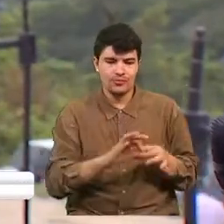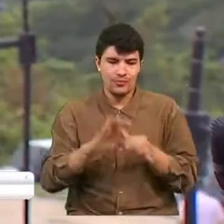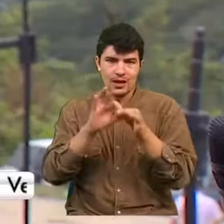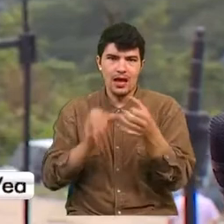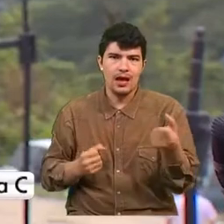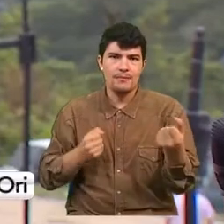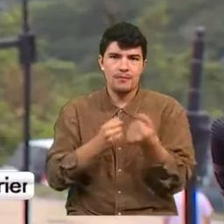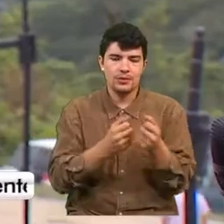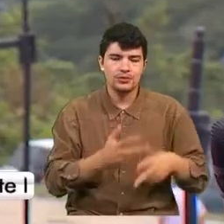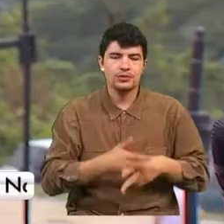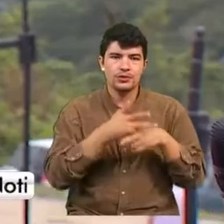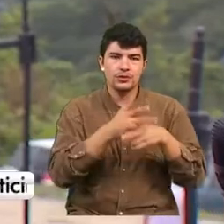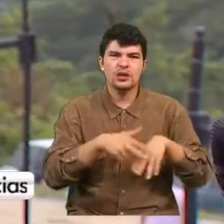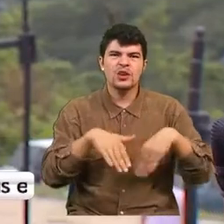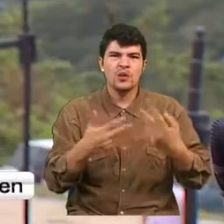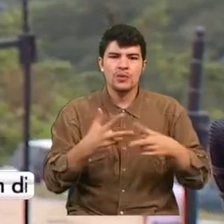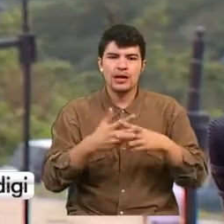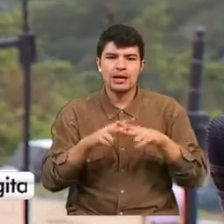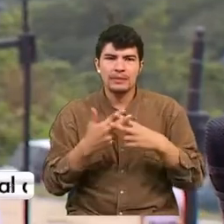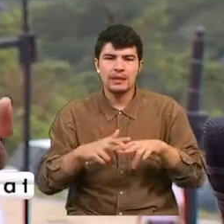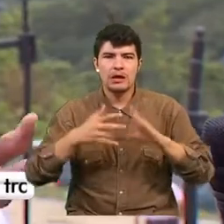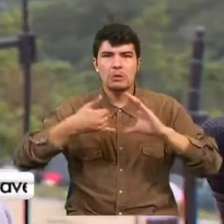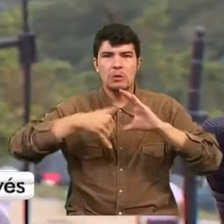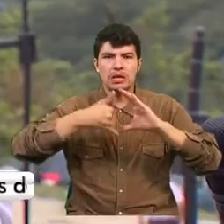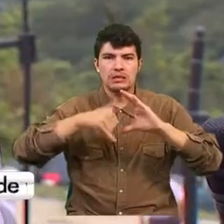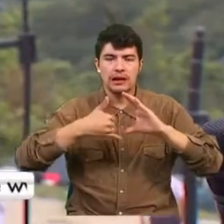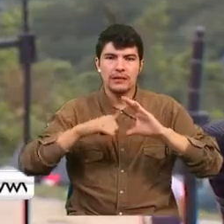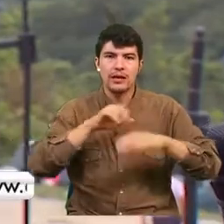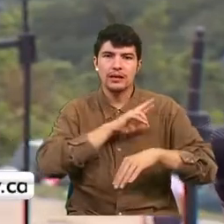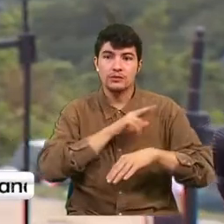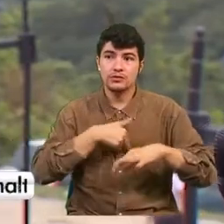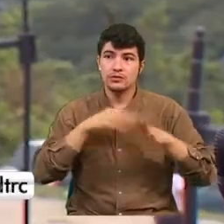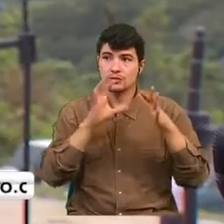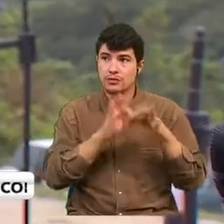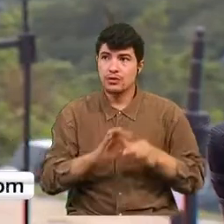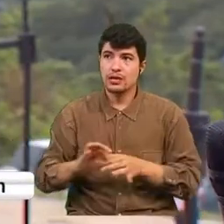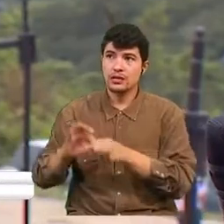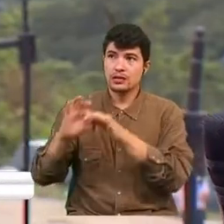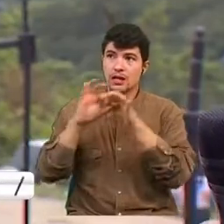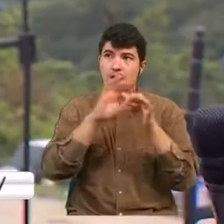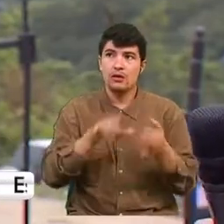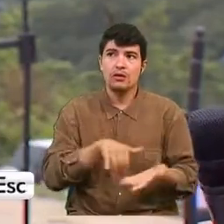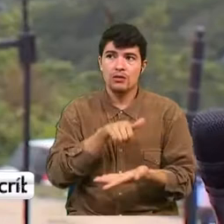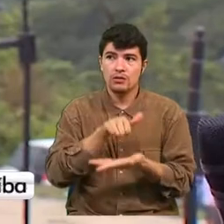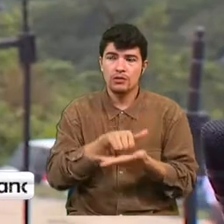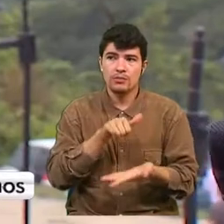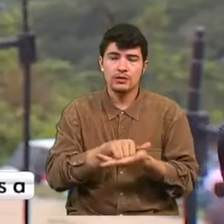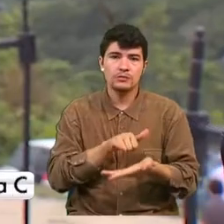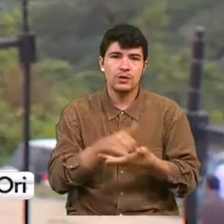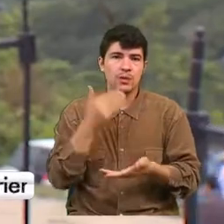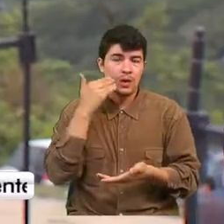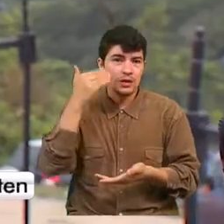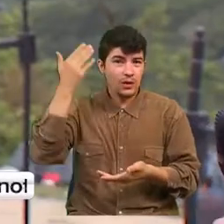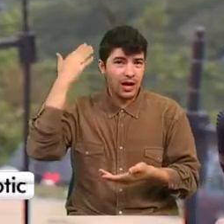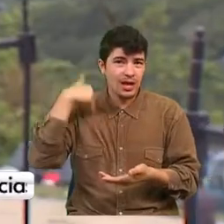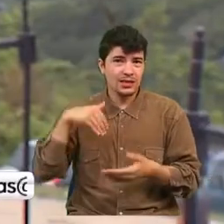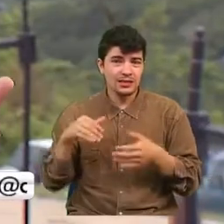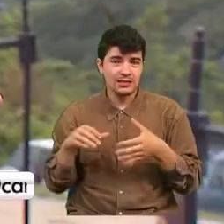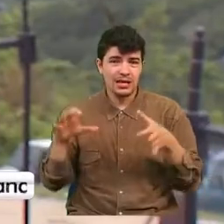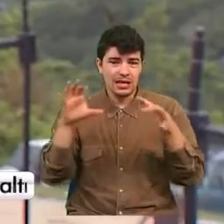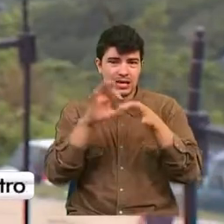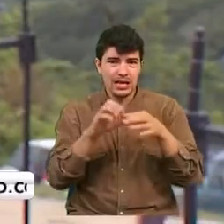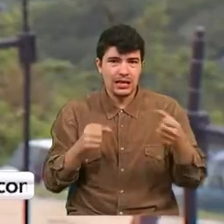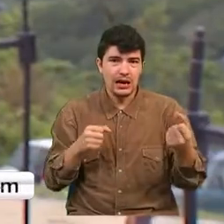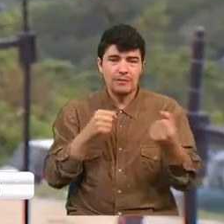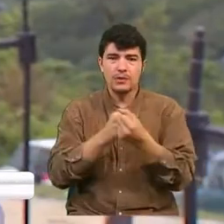apoyo de seguridad a través de herramientas como el WhatsApp, y quedamos todos conectados en la provincia. Lo mismo estamos haciendo como cuando lanzamos la red de apoyo para evitar la